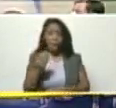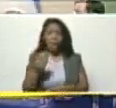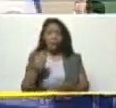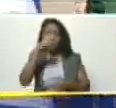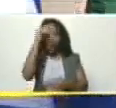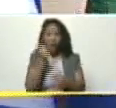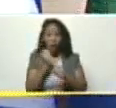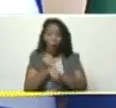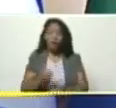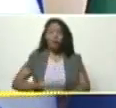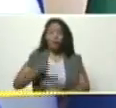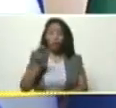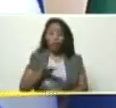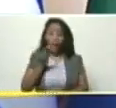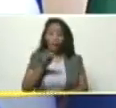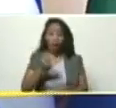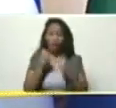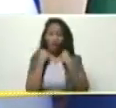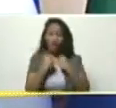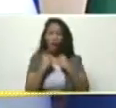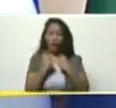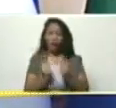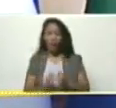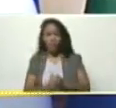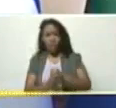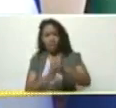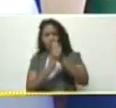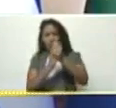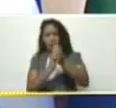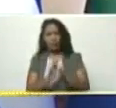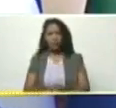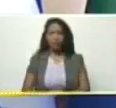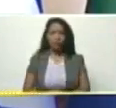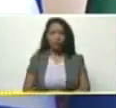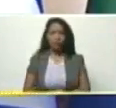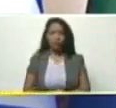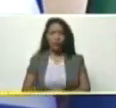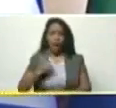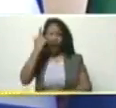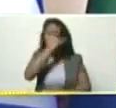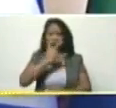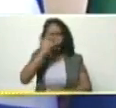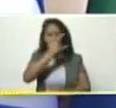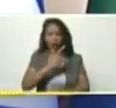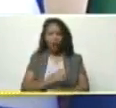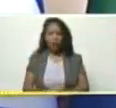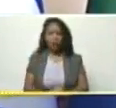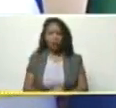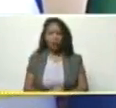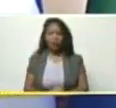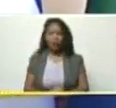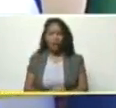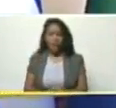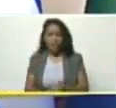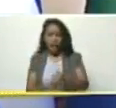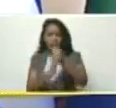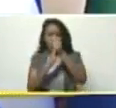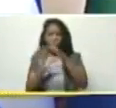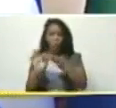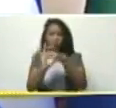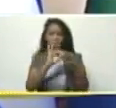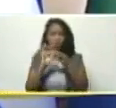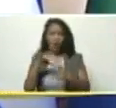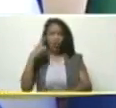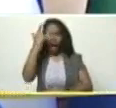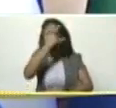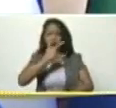preponderante de liderazgo en el África, de liderazgo en la Unión